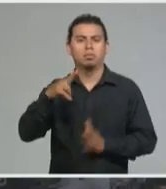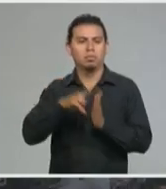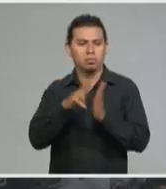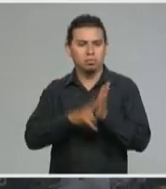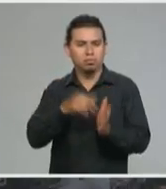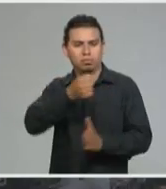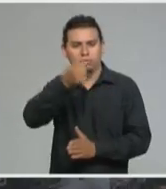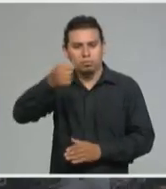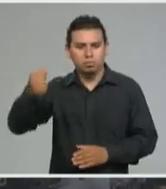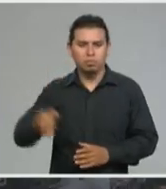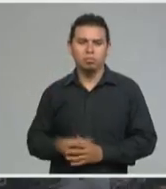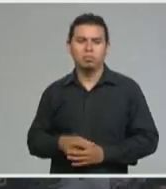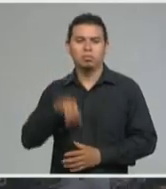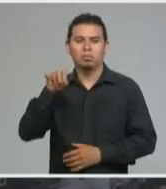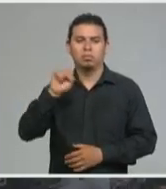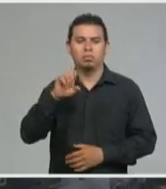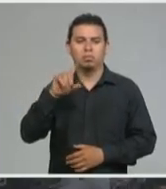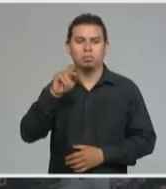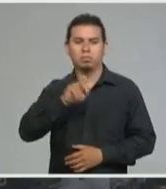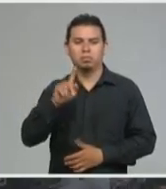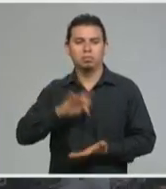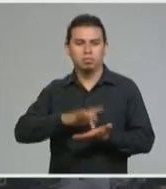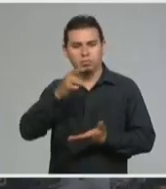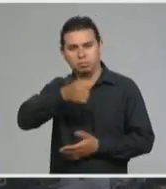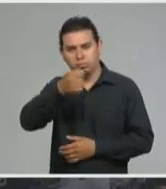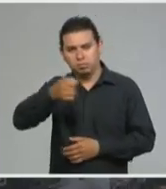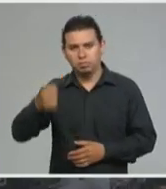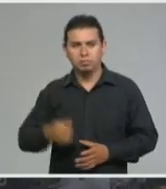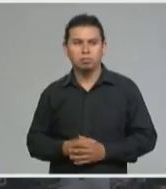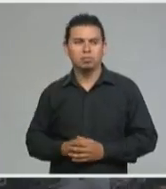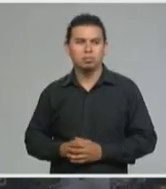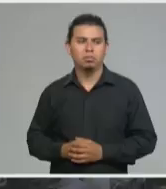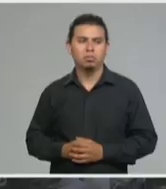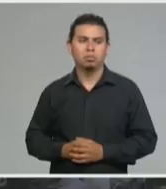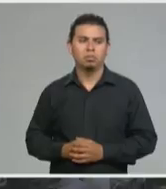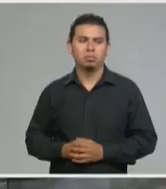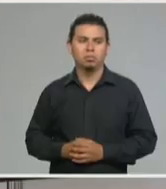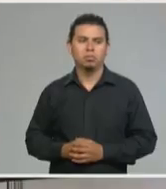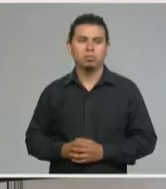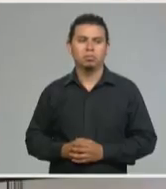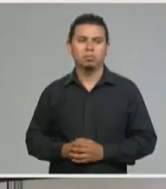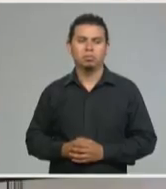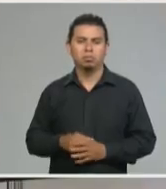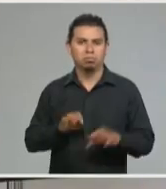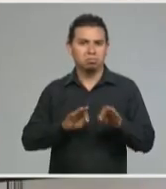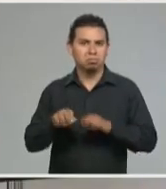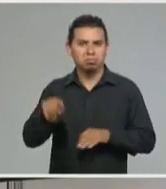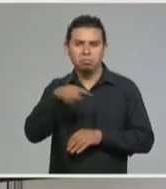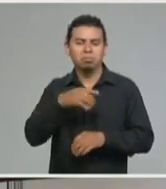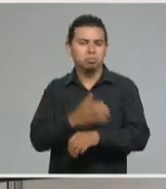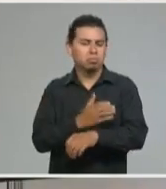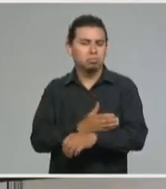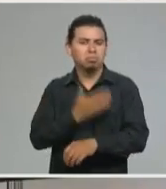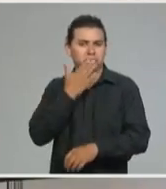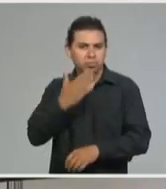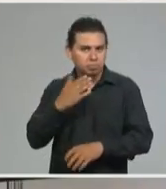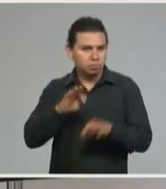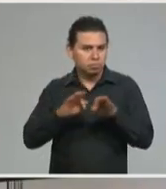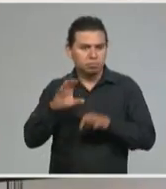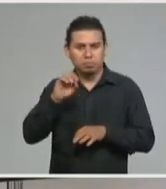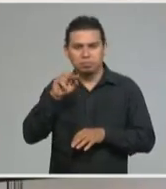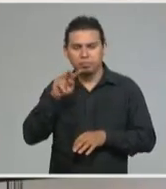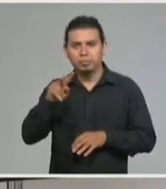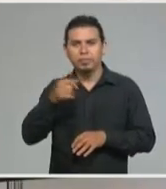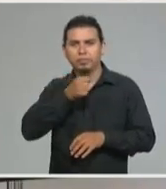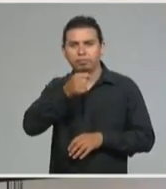también gracias. José López, saludos, gracias por sus saludos y además reconoce el trabajo de mis compañeros, compañeras a través de los